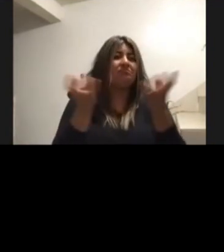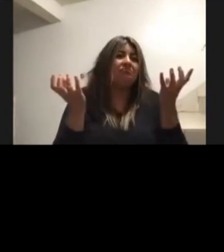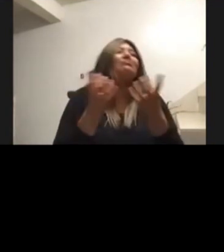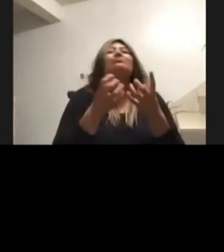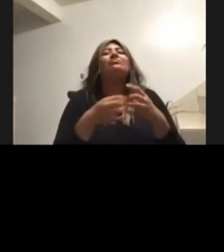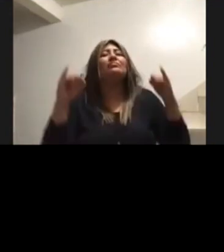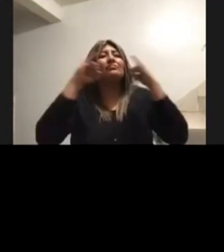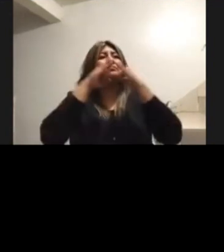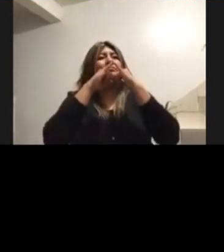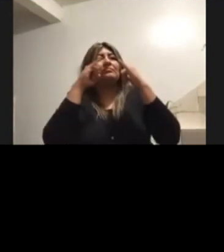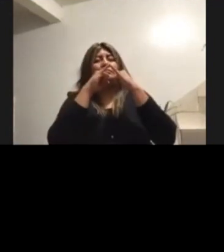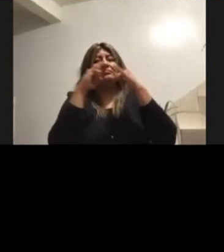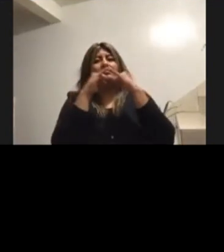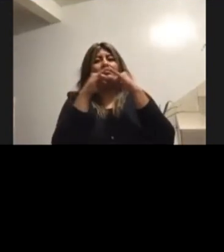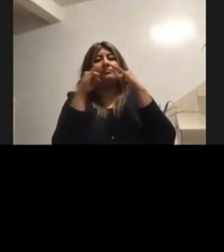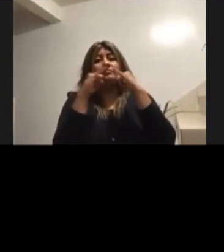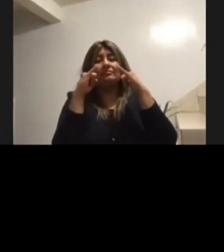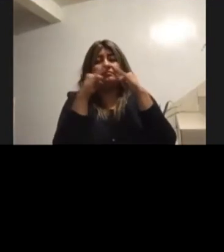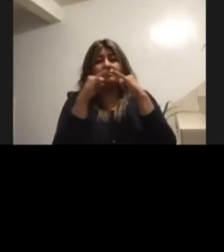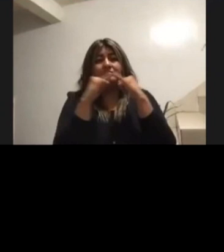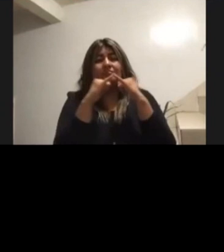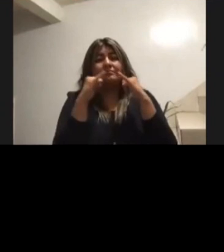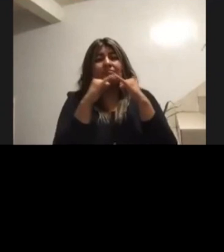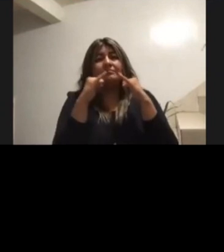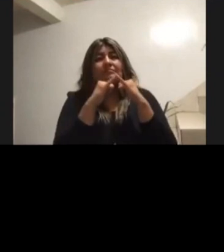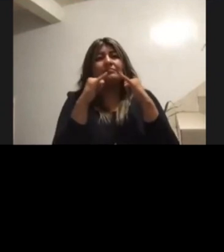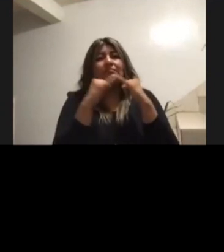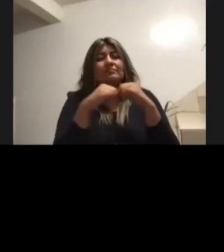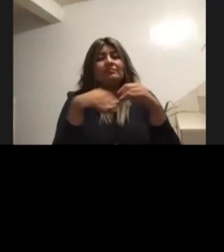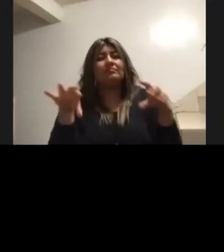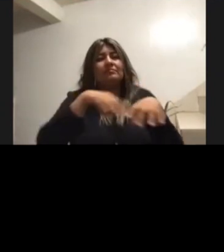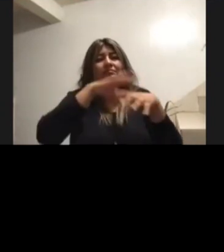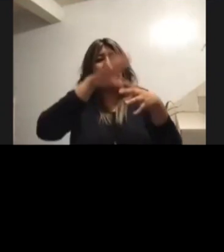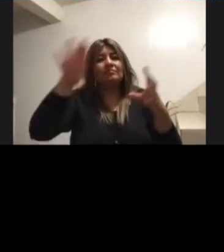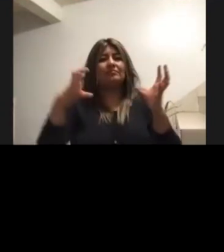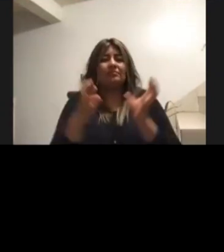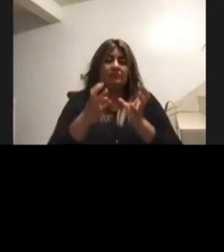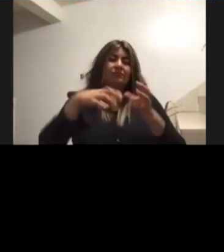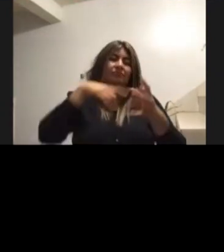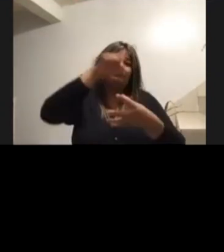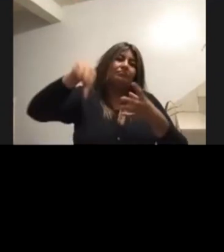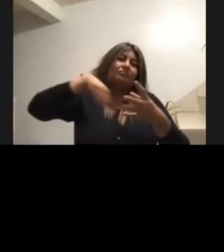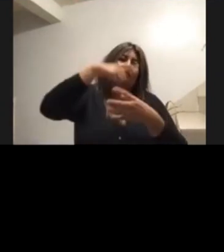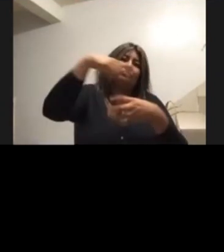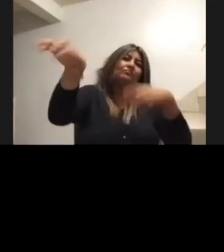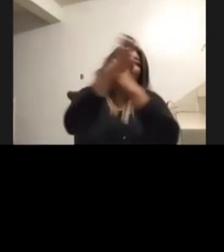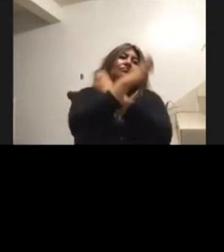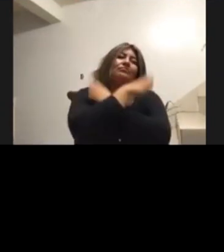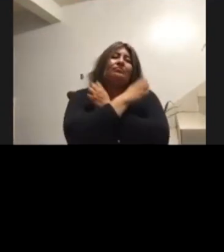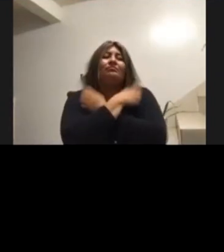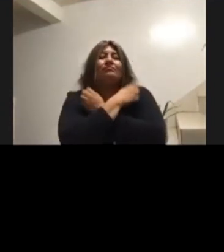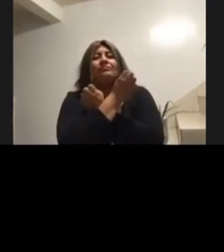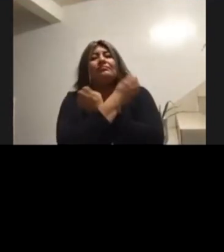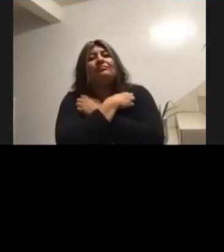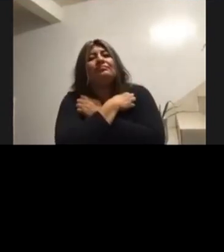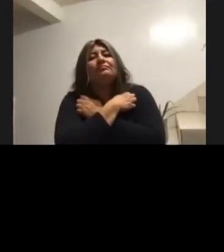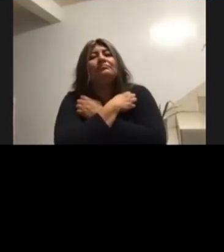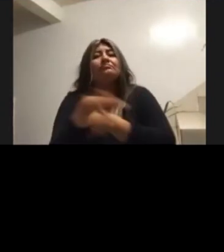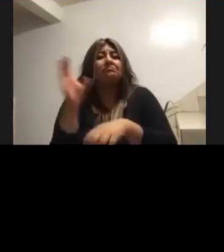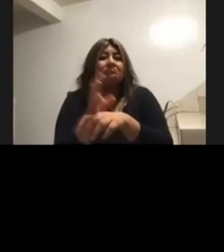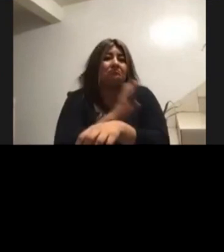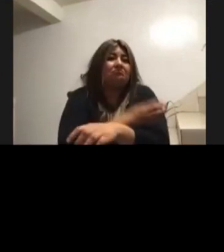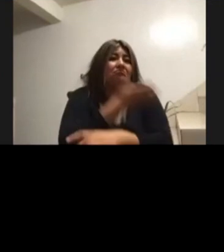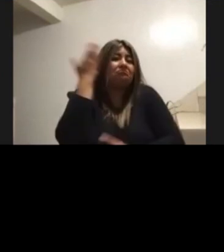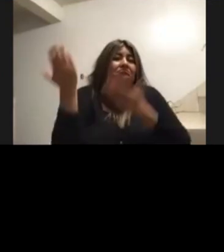ver también con las comunidades educativas, tiene que ver con los sujetos de derecho que son las y los estudiantes, tiene que